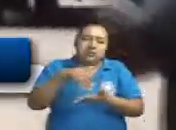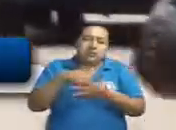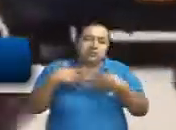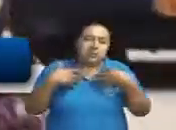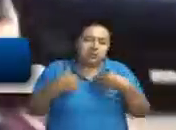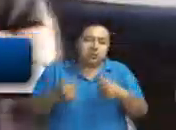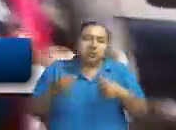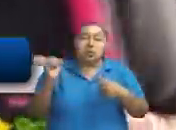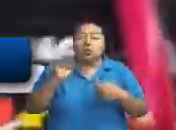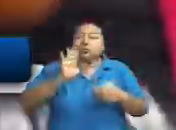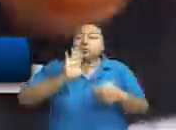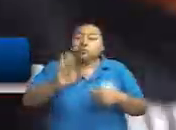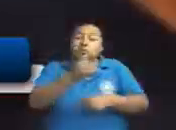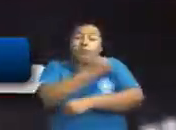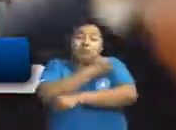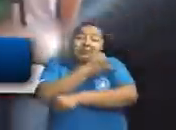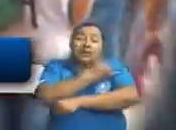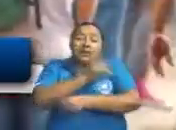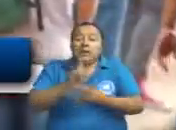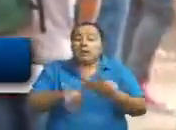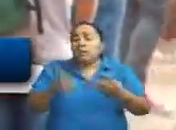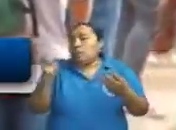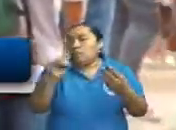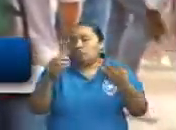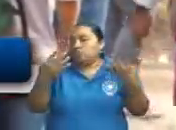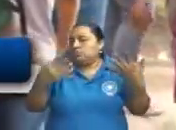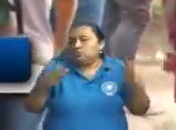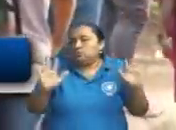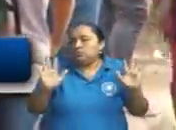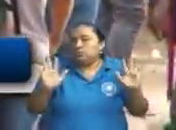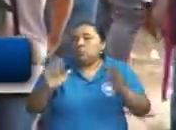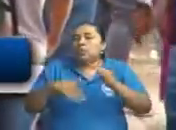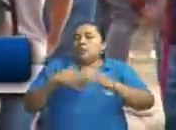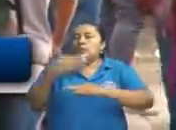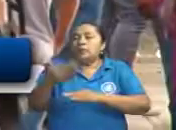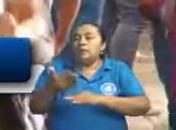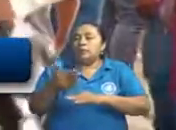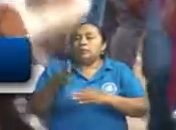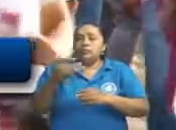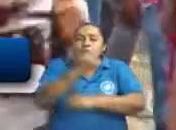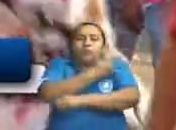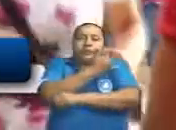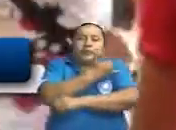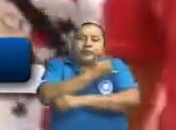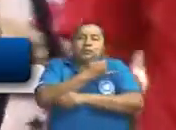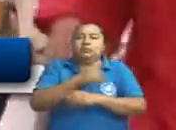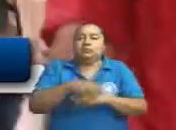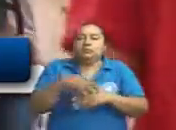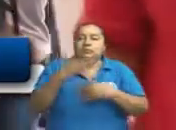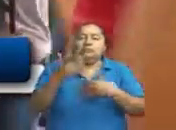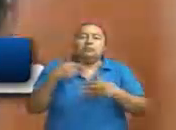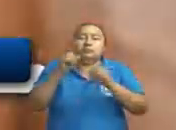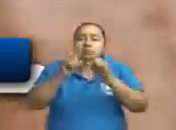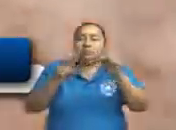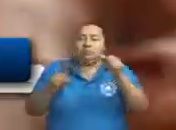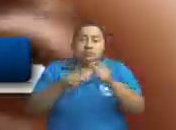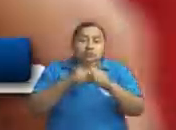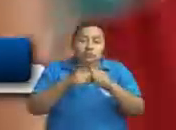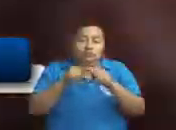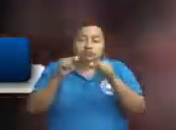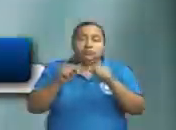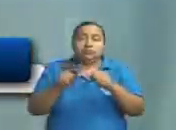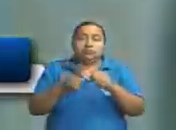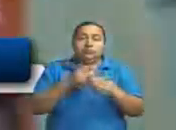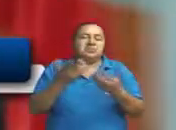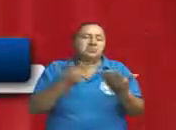ya sea en su hospital de referencia, o luego derivarse a hospitales ya de primer nivel. ¿Cuál es